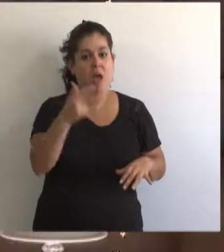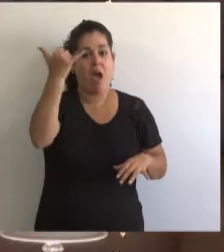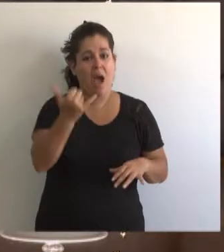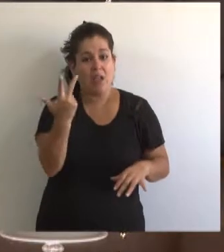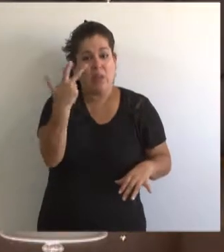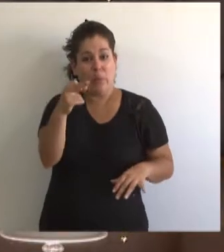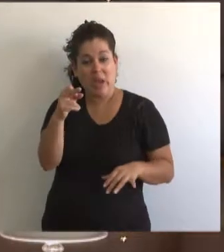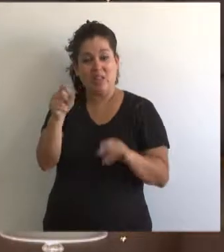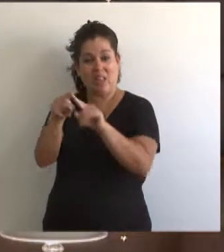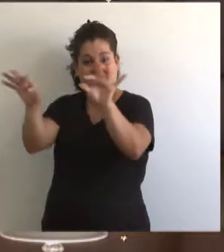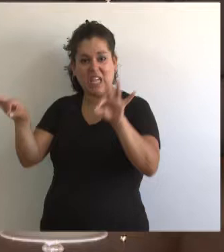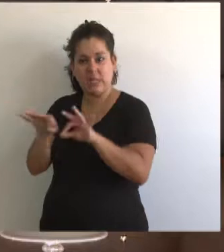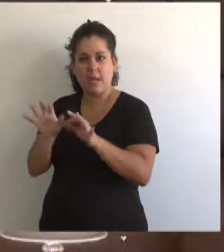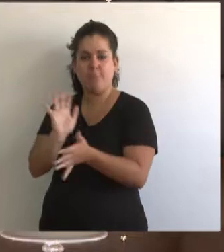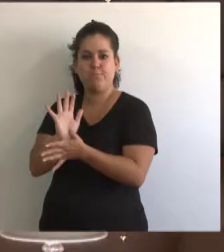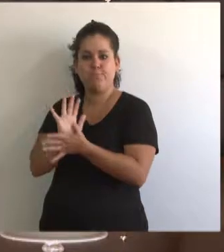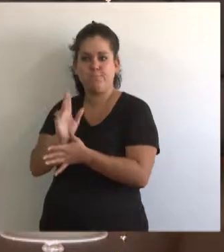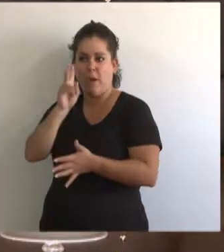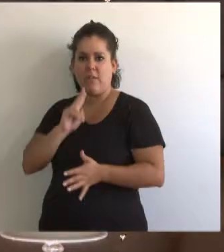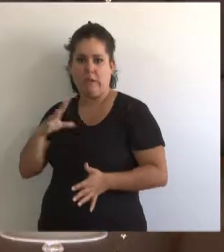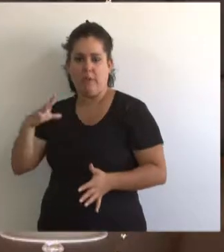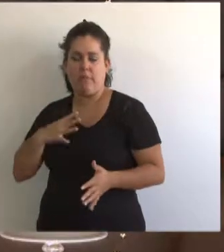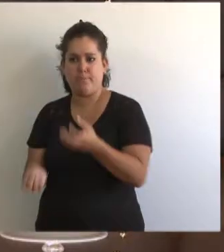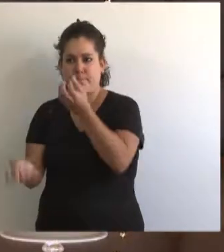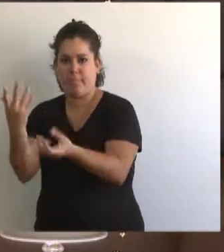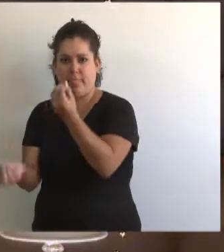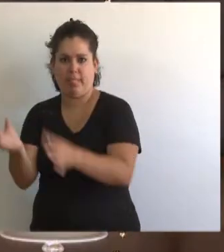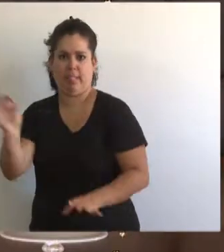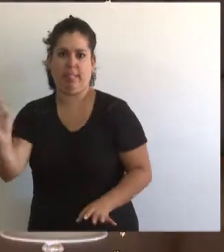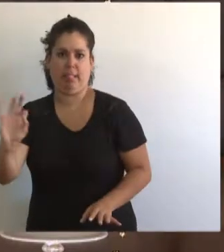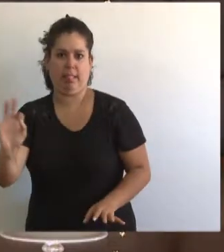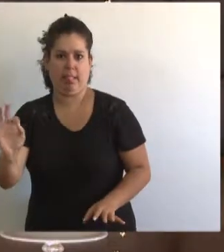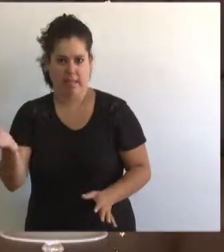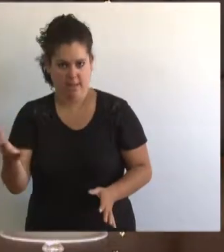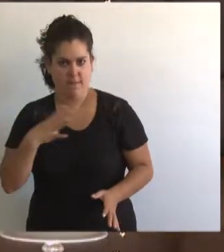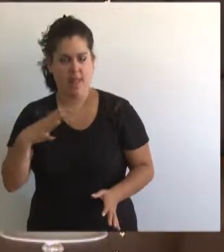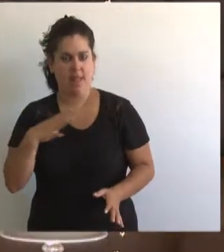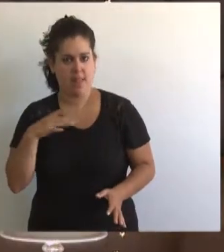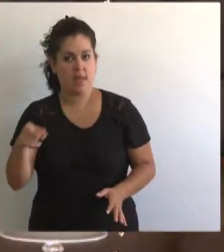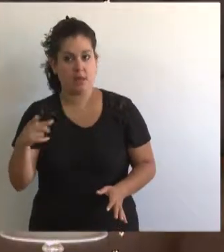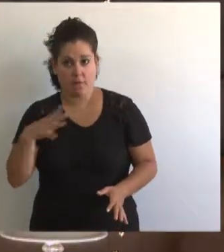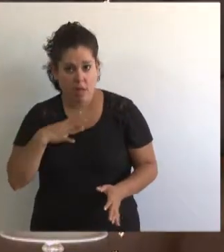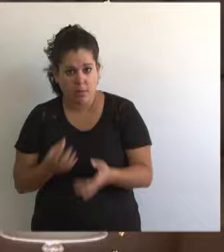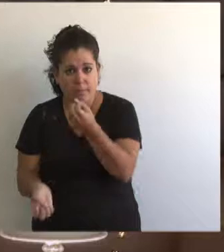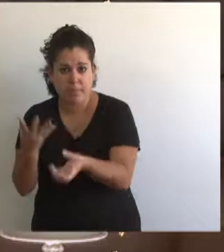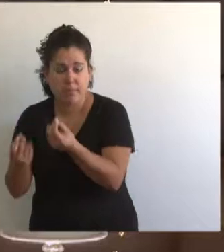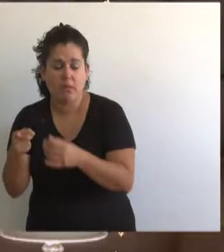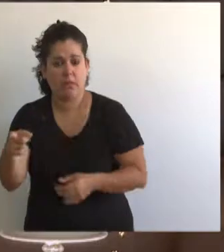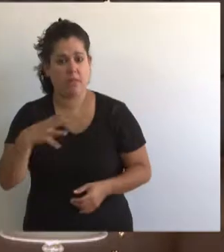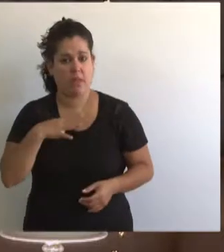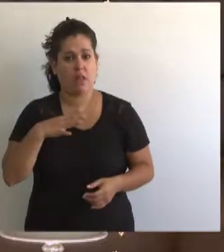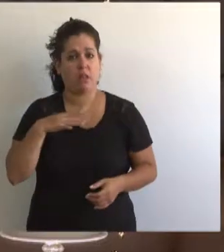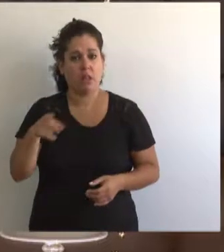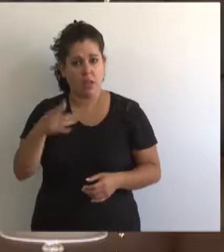tenemos 20 millones de hectáreas de tierras vírgenes aptas para la explotación forestal, que no se están usando y que